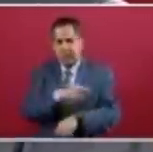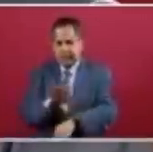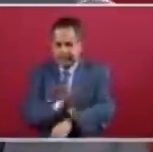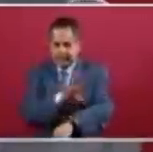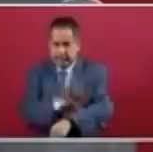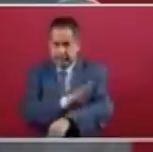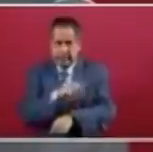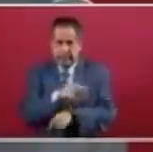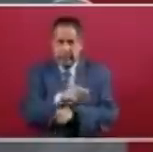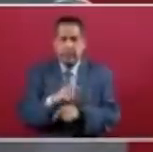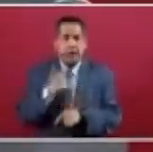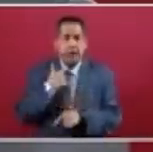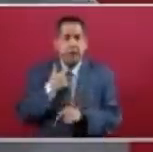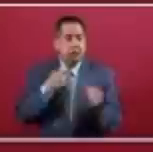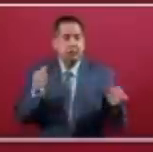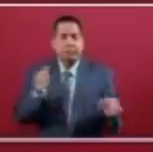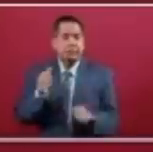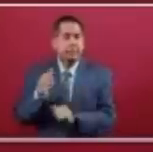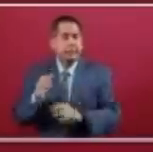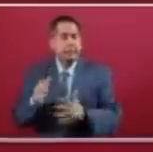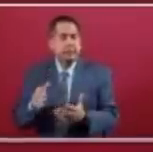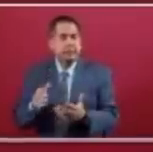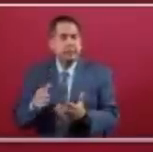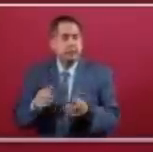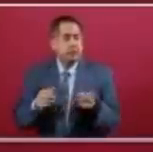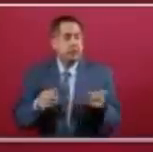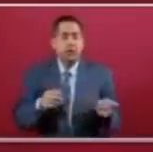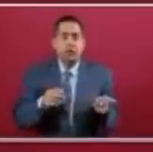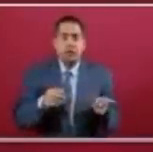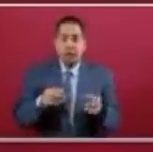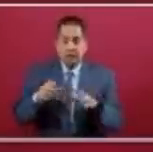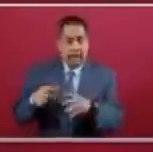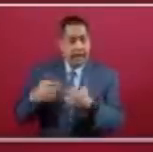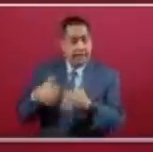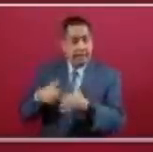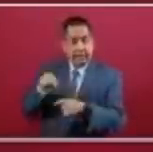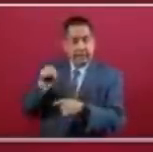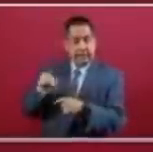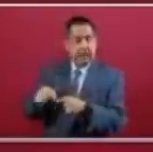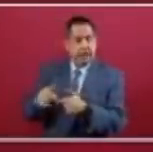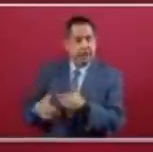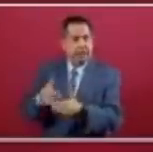energético, en donde opera la empresa?